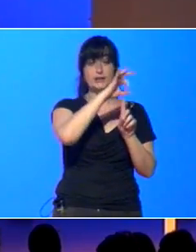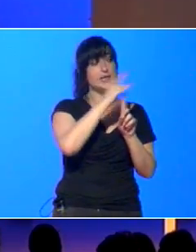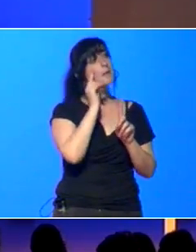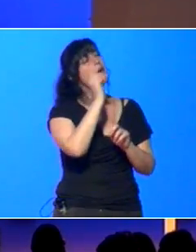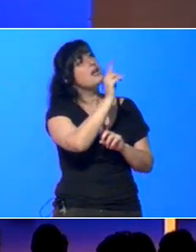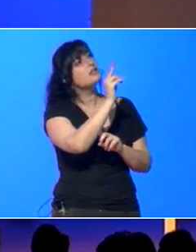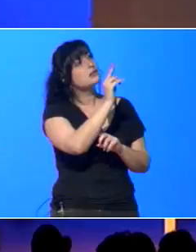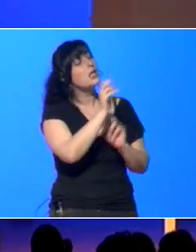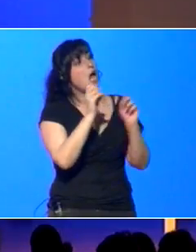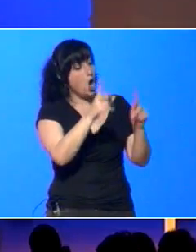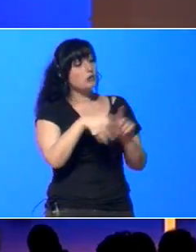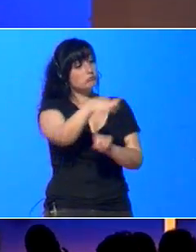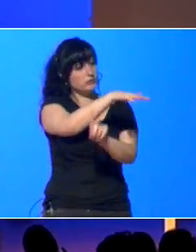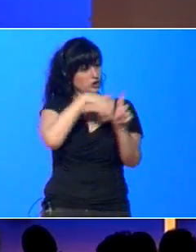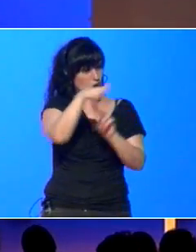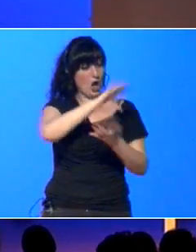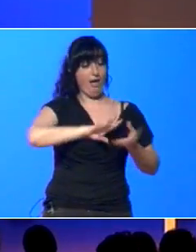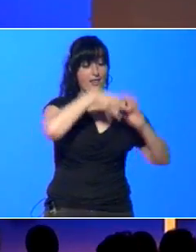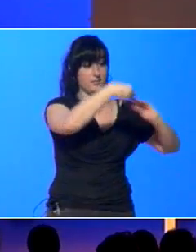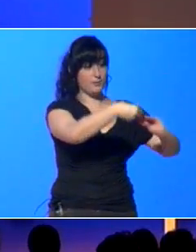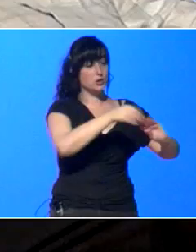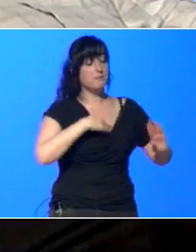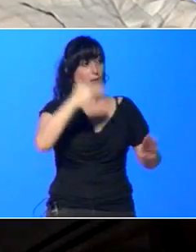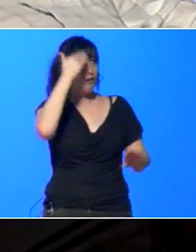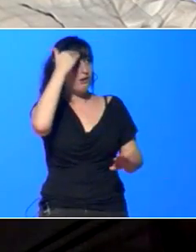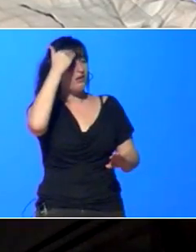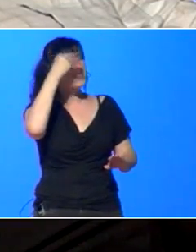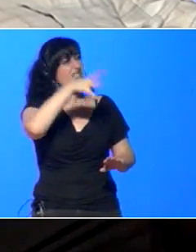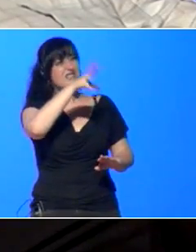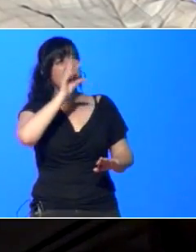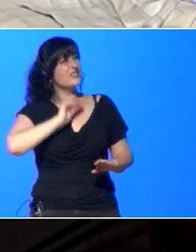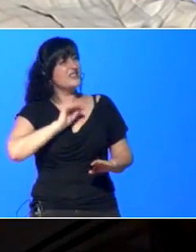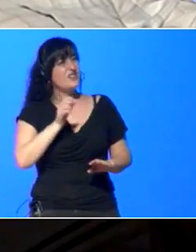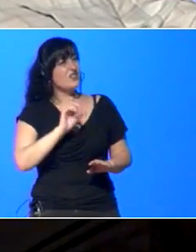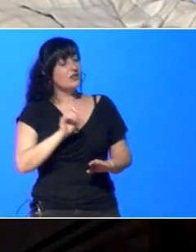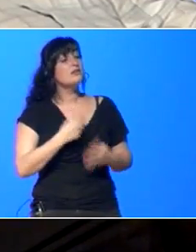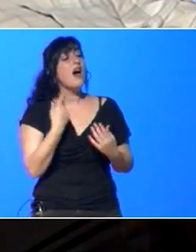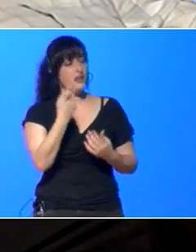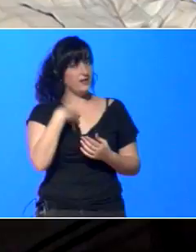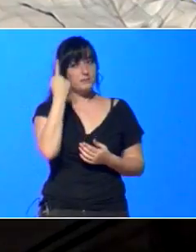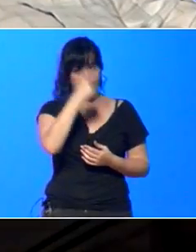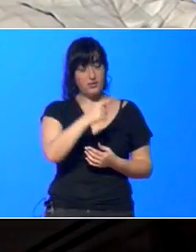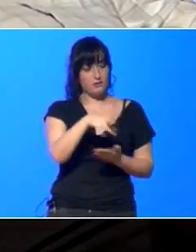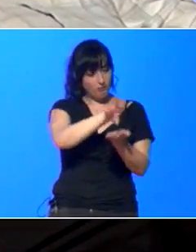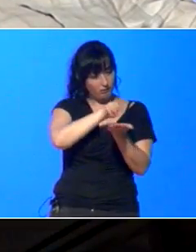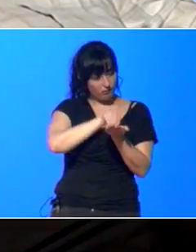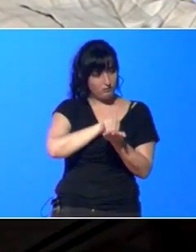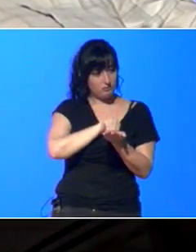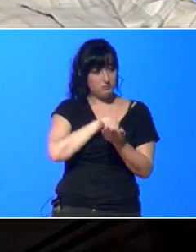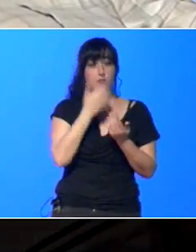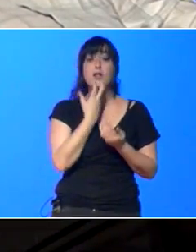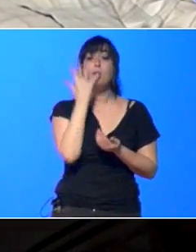que adaptamos el entorno físico, pero comprensivamente no se entiende. Entonces, hay que tener en cuenta todo eso. Y los centros que tienen que tener